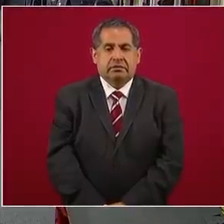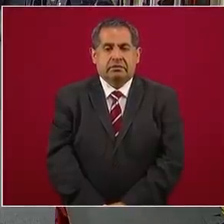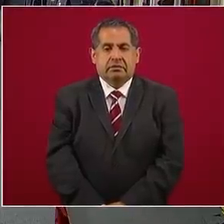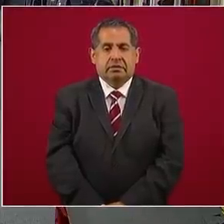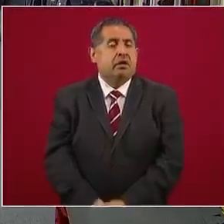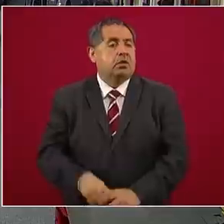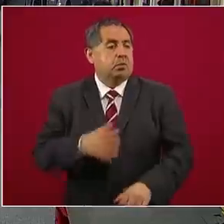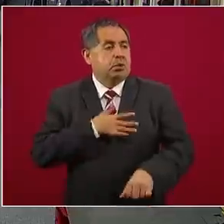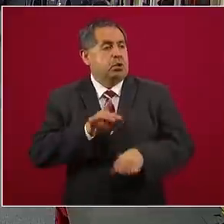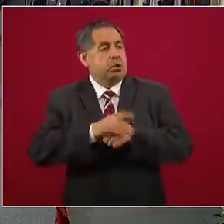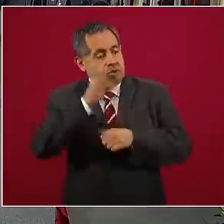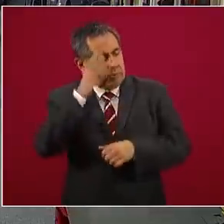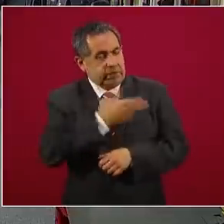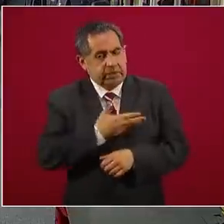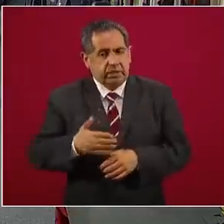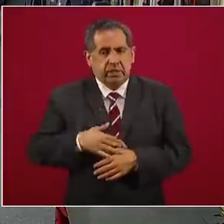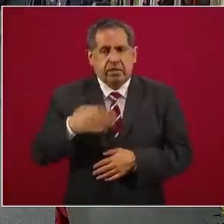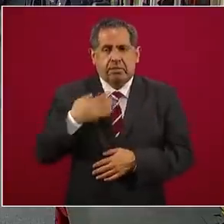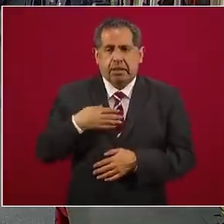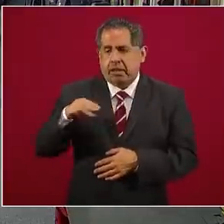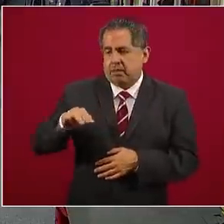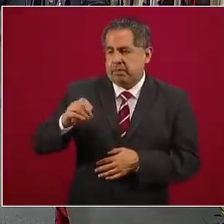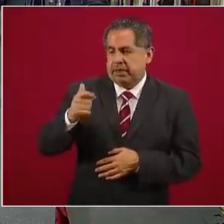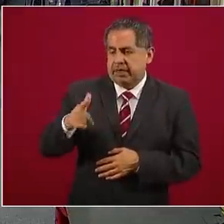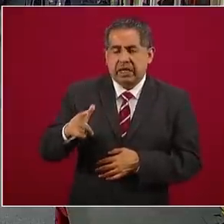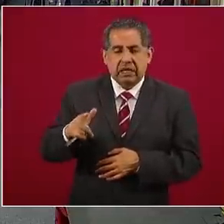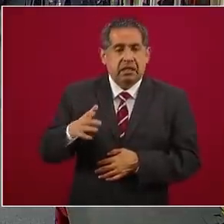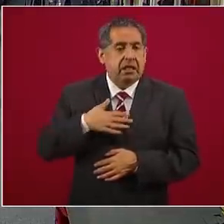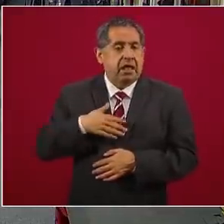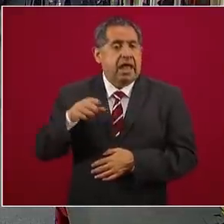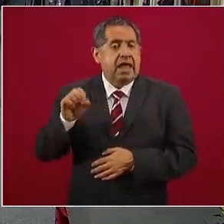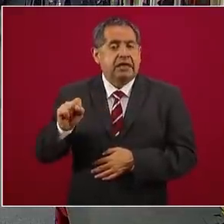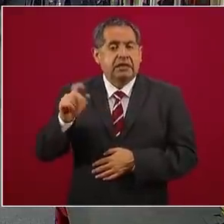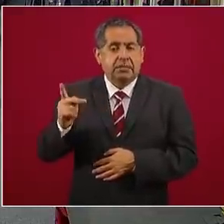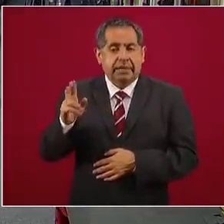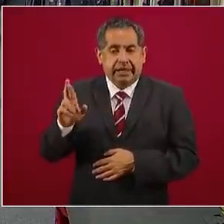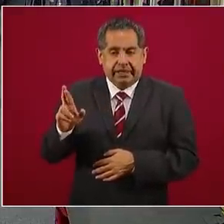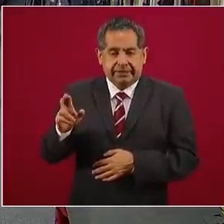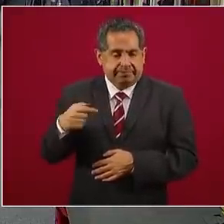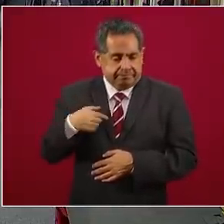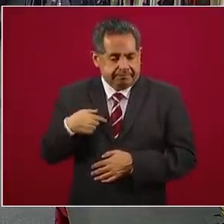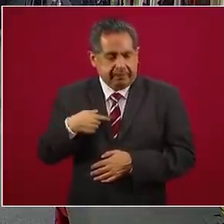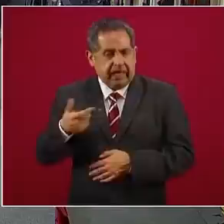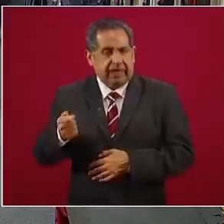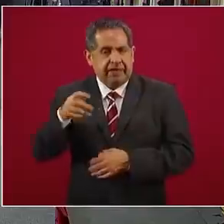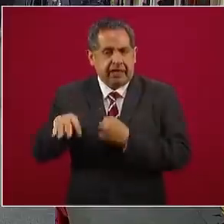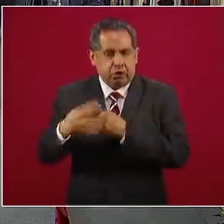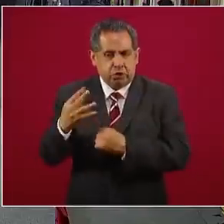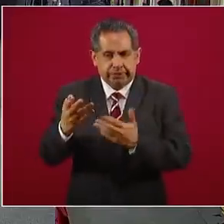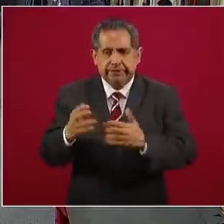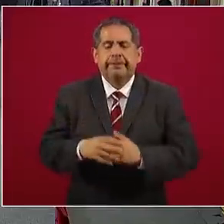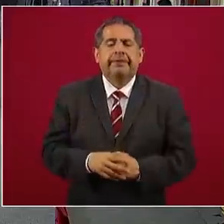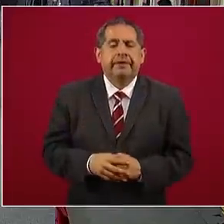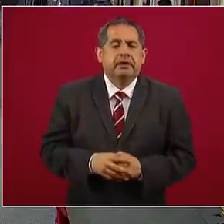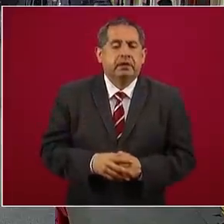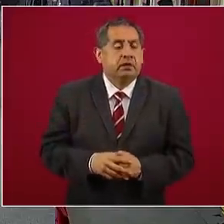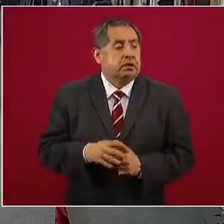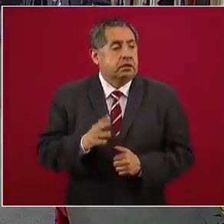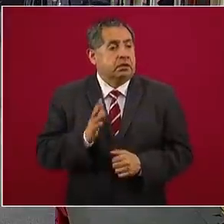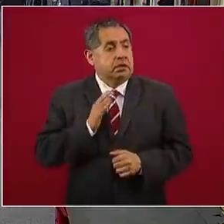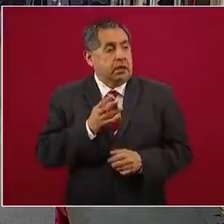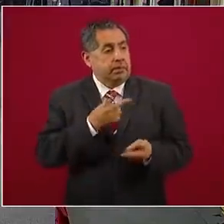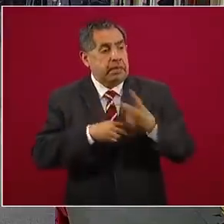Muy buenos días, señor presidente. Miguel Arzate, del Sistema Público de Radiodifusión, el SPR, Canal 14. Aprovechando la presencia